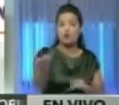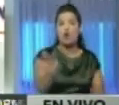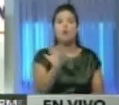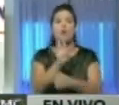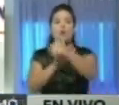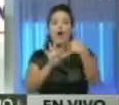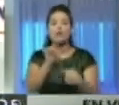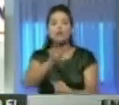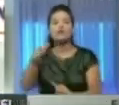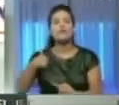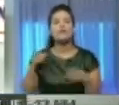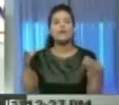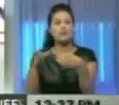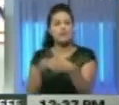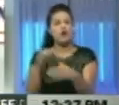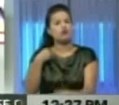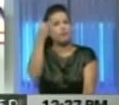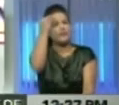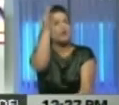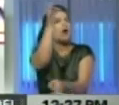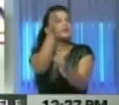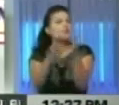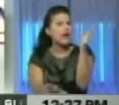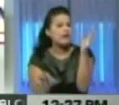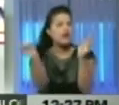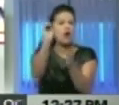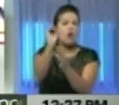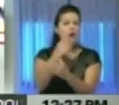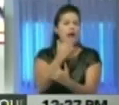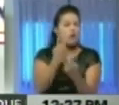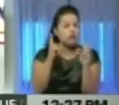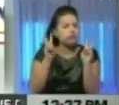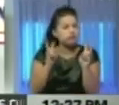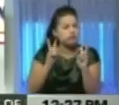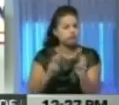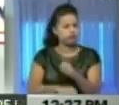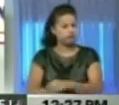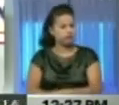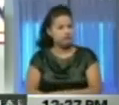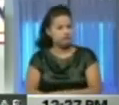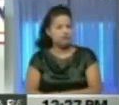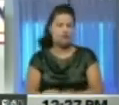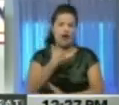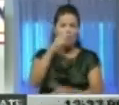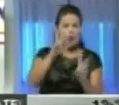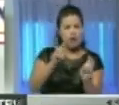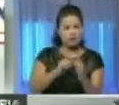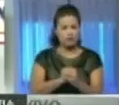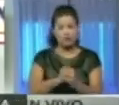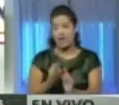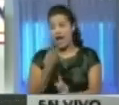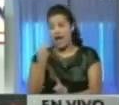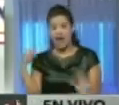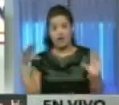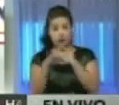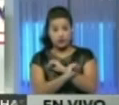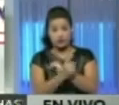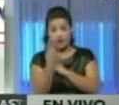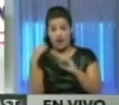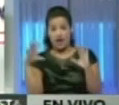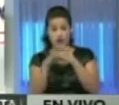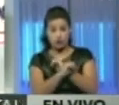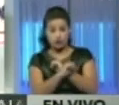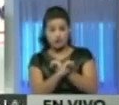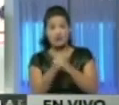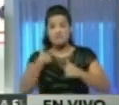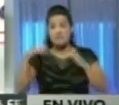político? ¿Podrá eso ser casualidad? ¿Podrán colocarle otro epíteto? Y que en la noche de ayer, frente